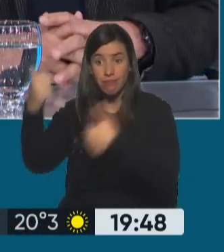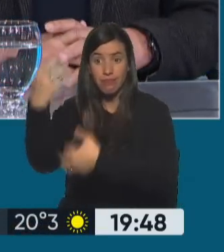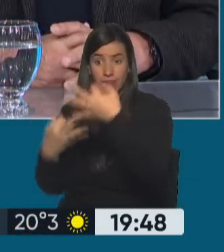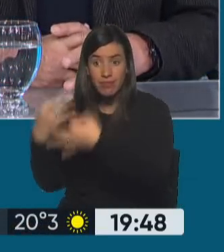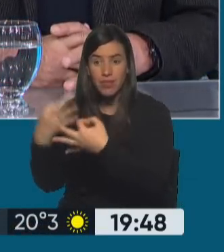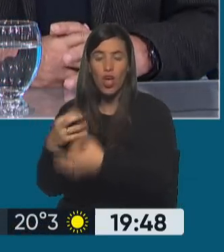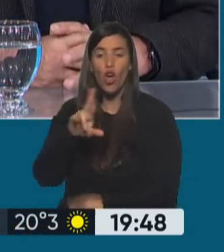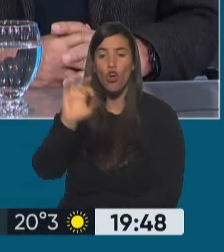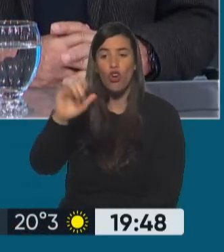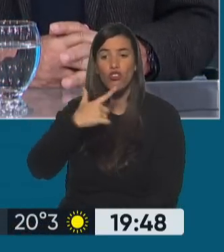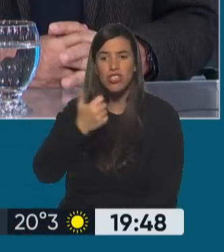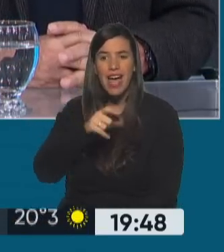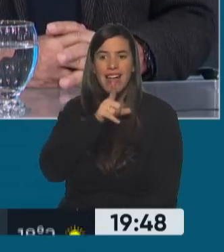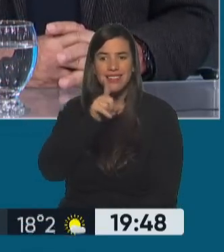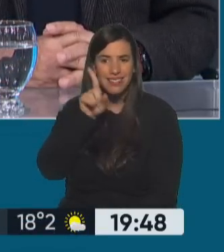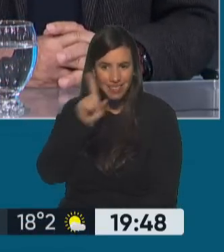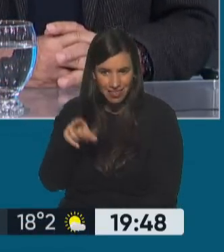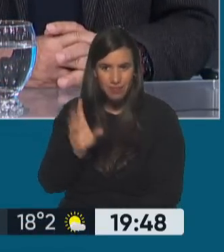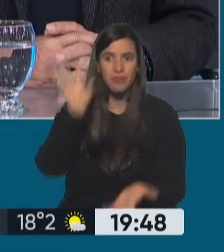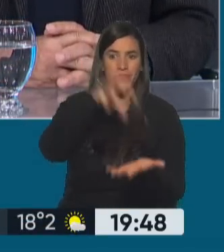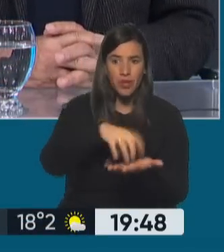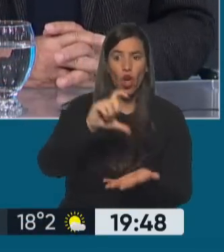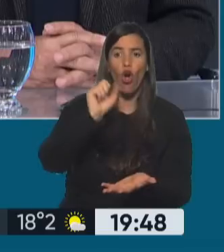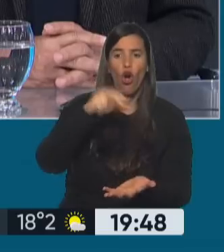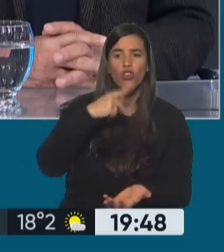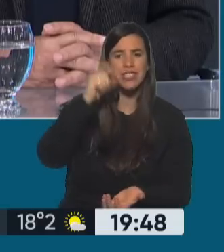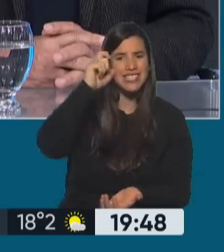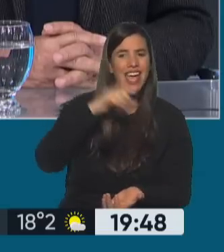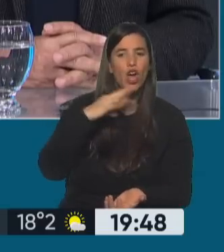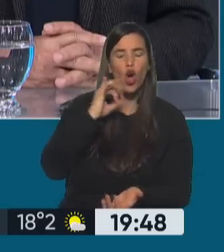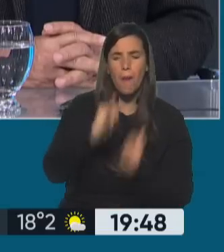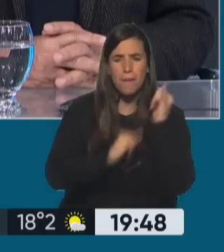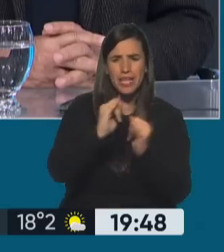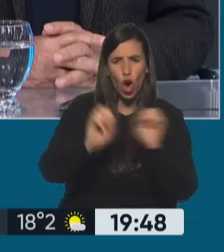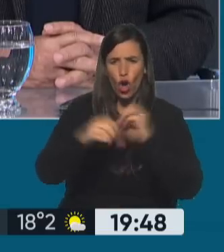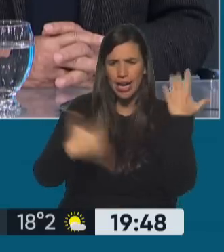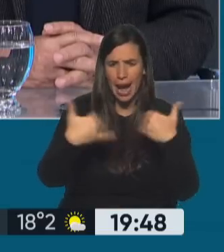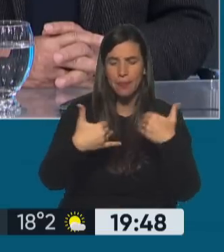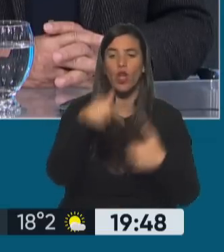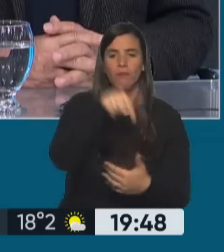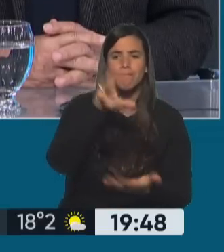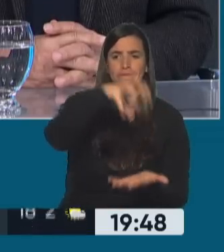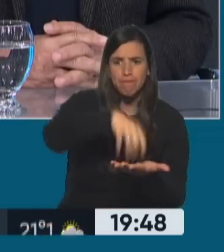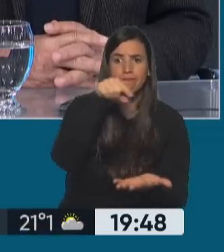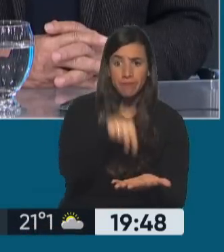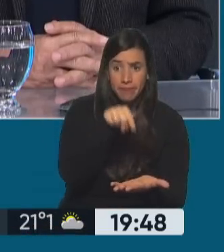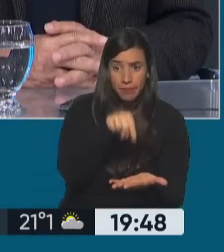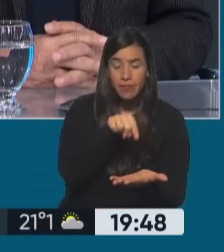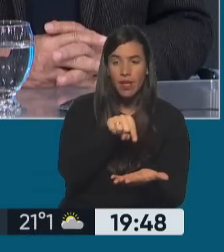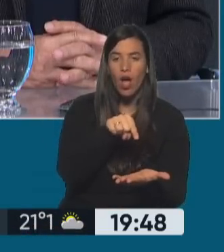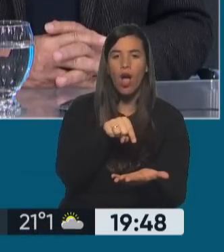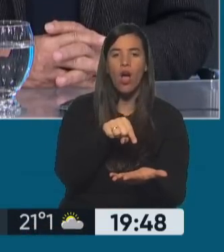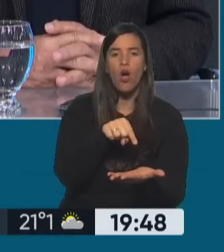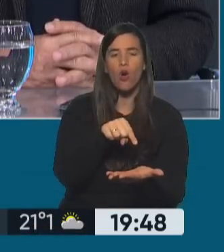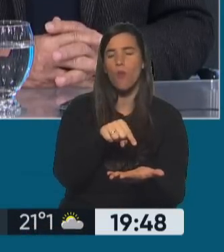explicarlo rápido, el Consejo es la entidad, por decirlo de alguna manera, la institución que se ocupa de regular y ver cómo maneja